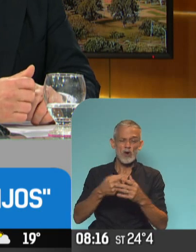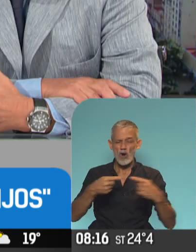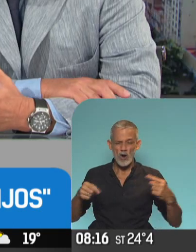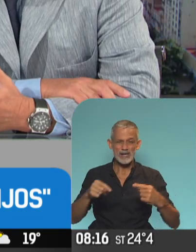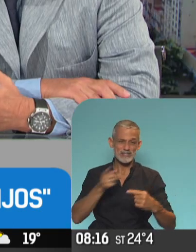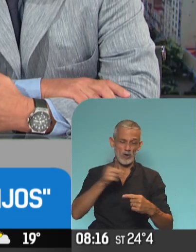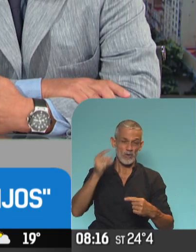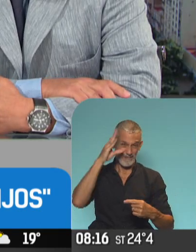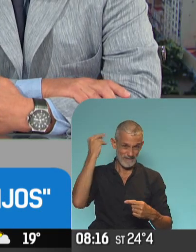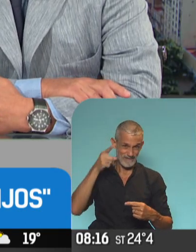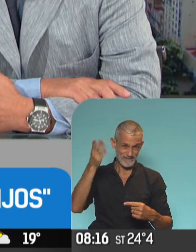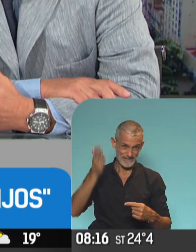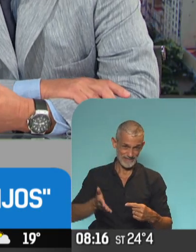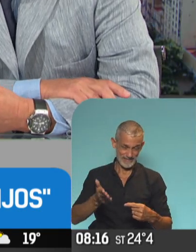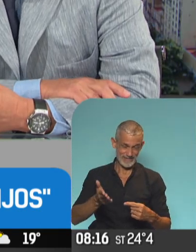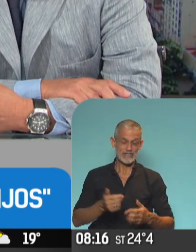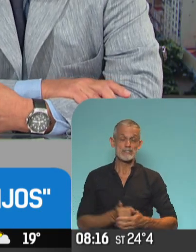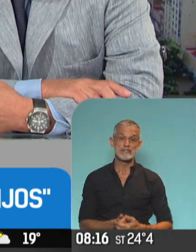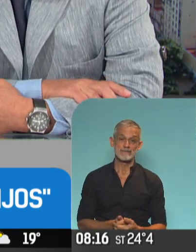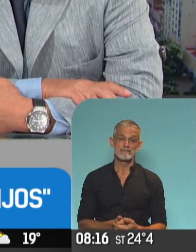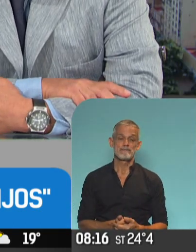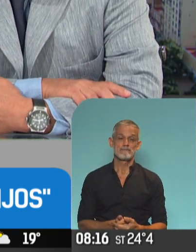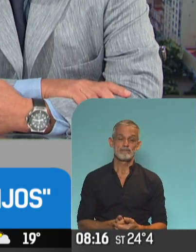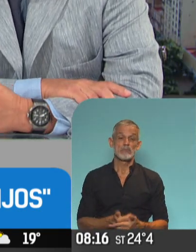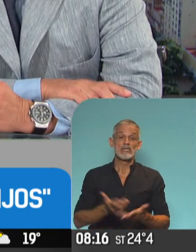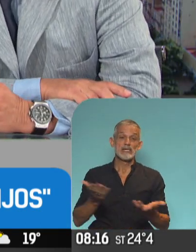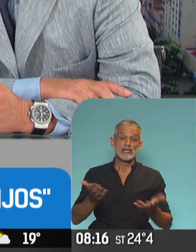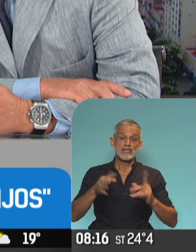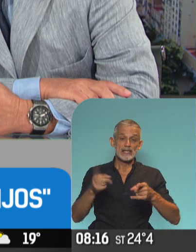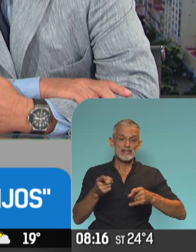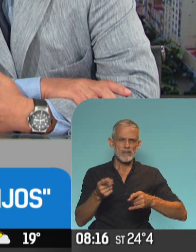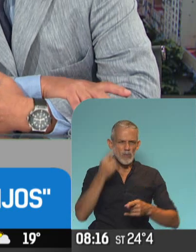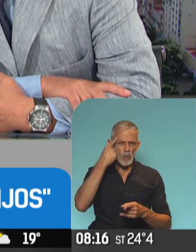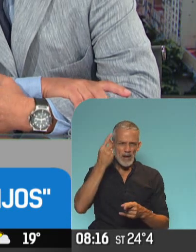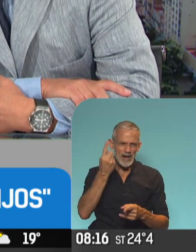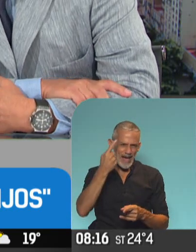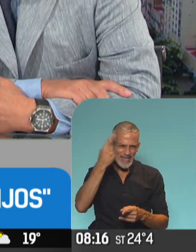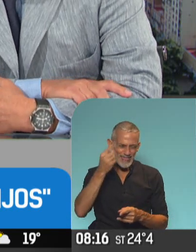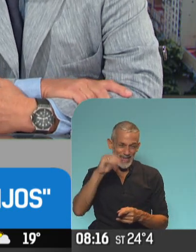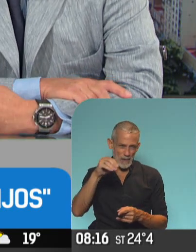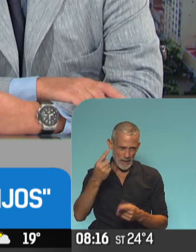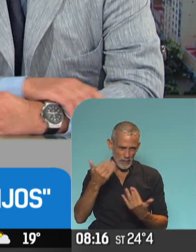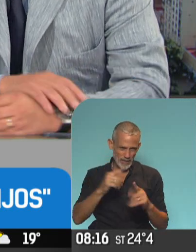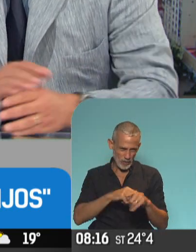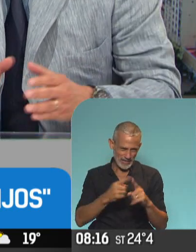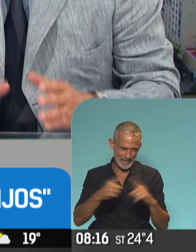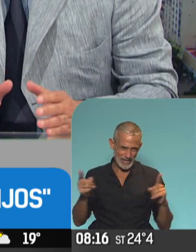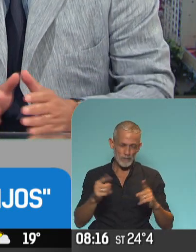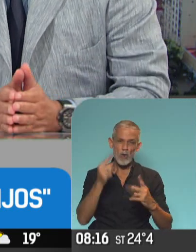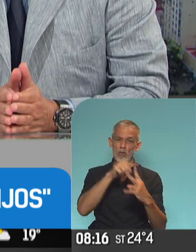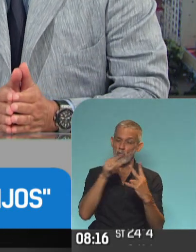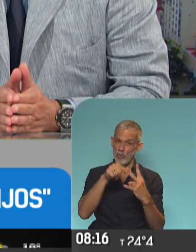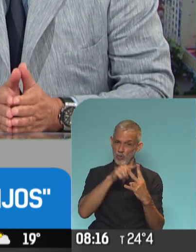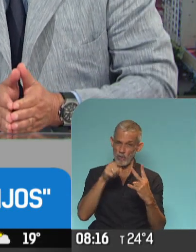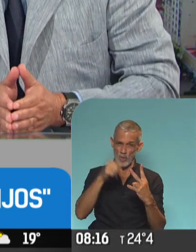Kirchner. Esto por un lado. Y creo que vale la pena derramar una idea más, si me dan un minuto. Hay dos conceptos